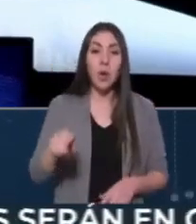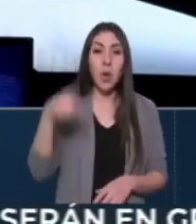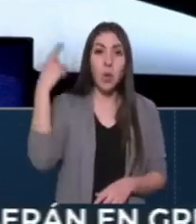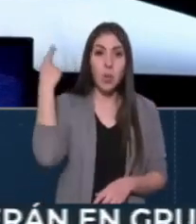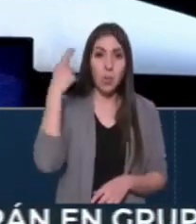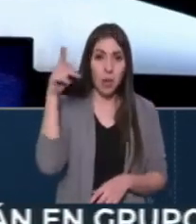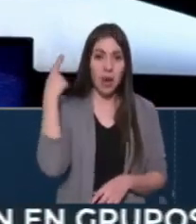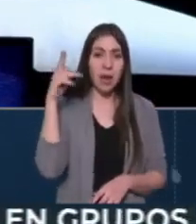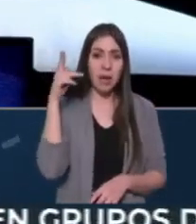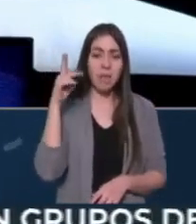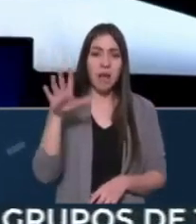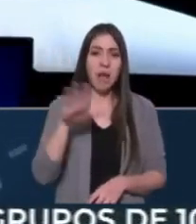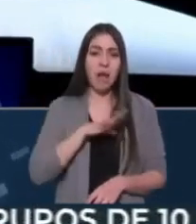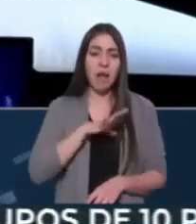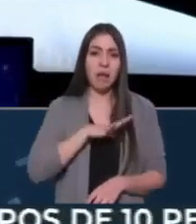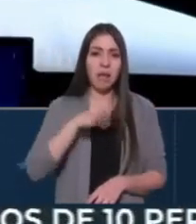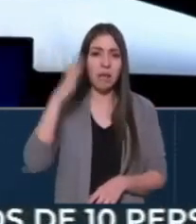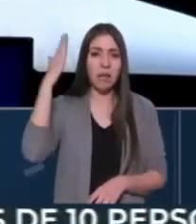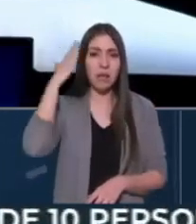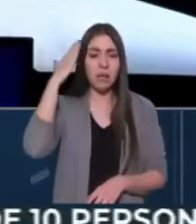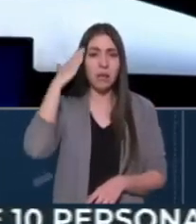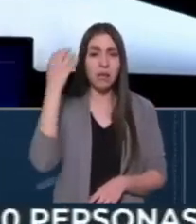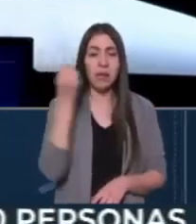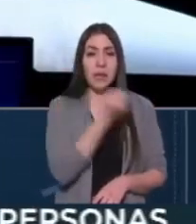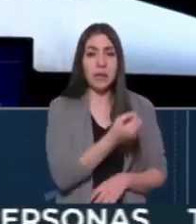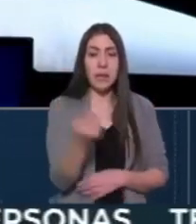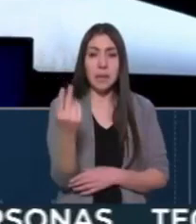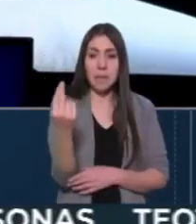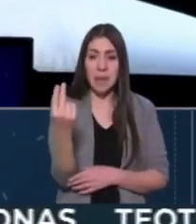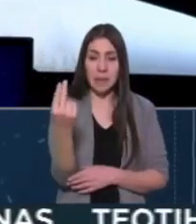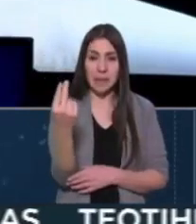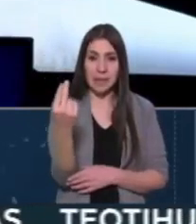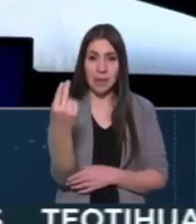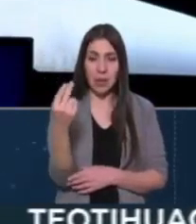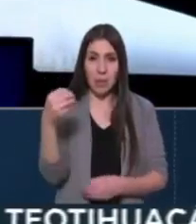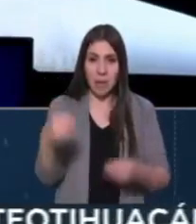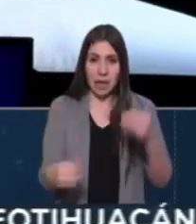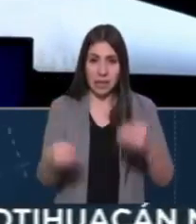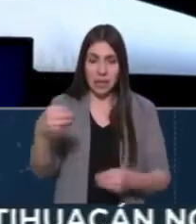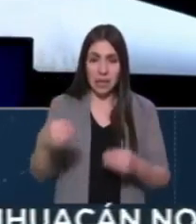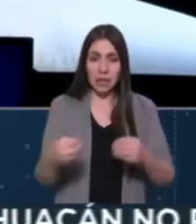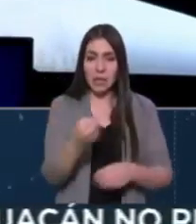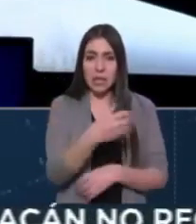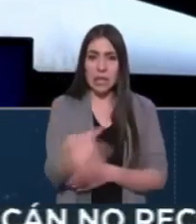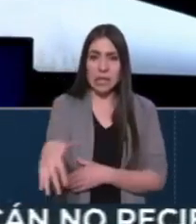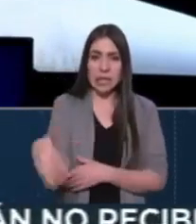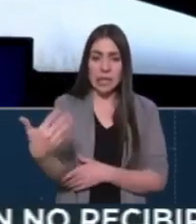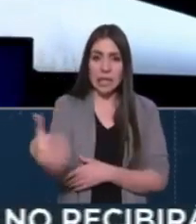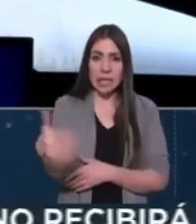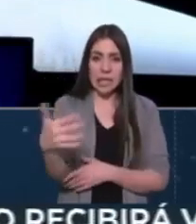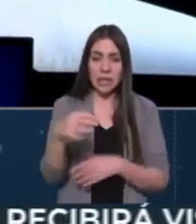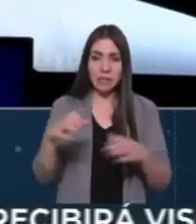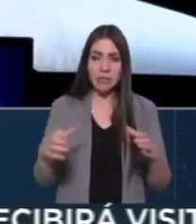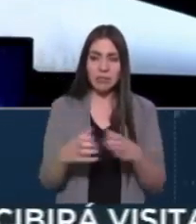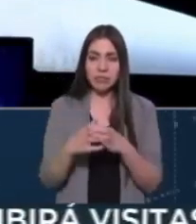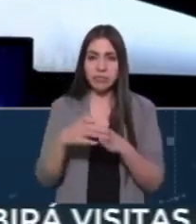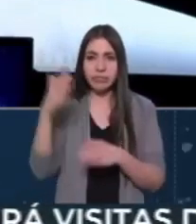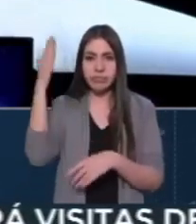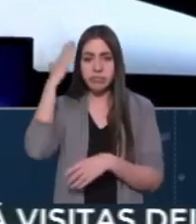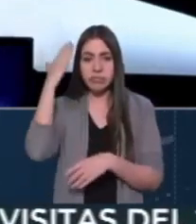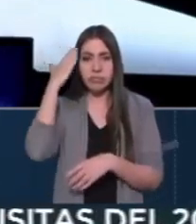por 15 de 25 magistrados que son parte del núcleo de lo que fue